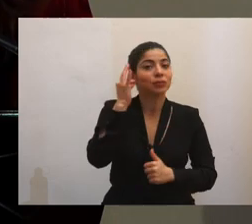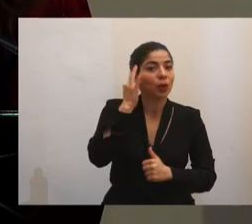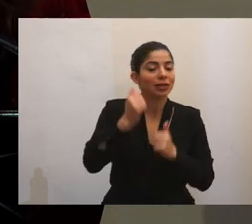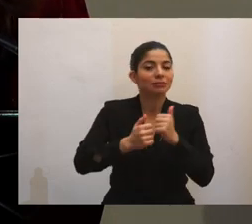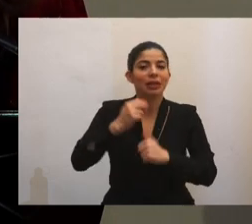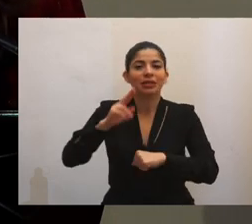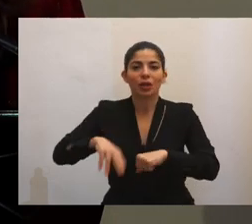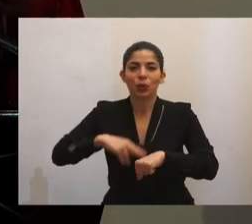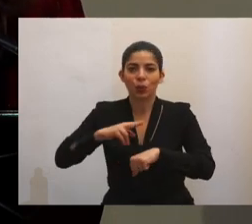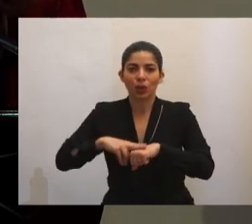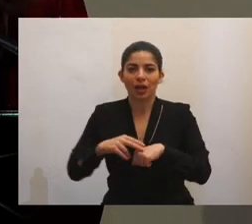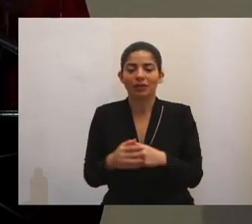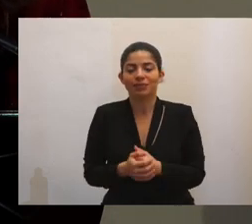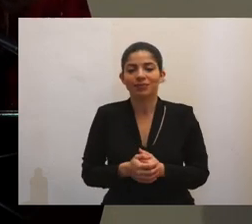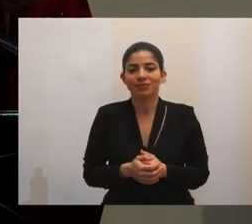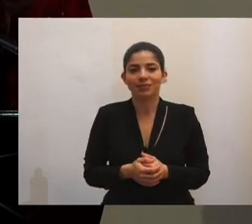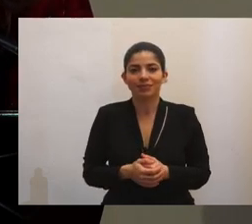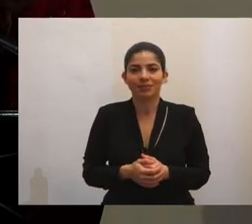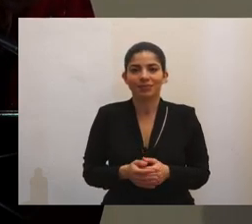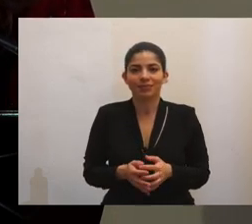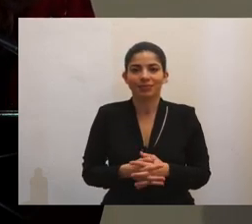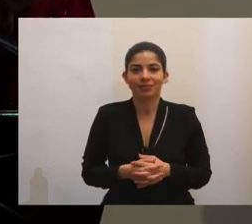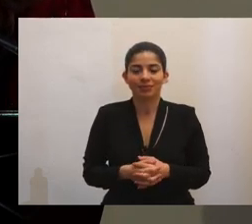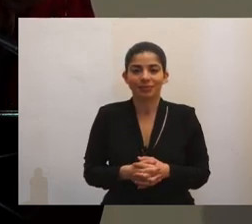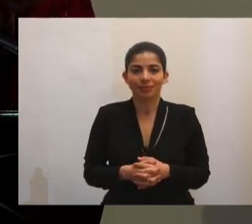Más Natura.